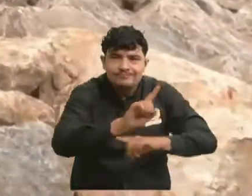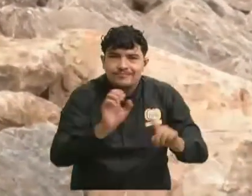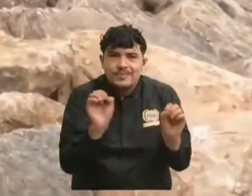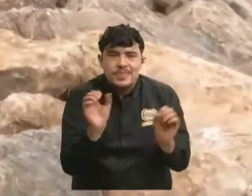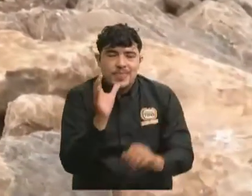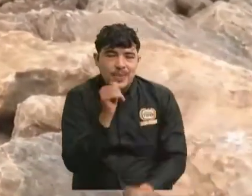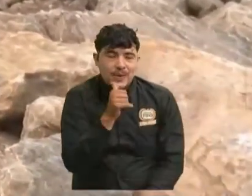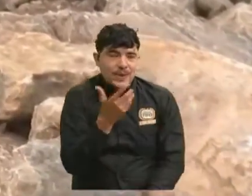atendida de manera urgente